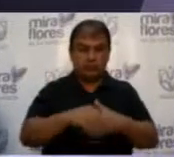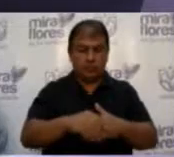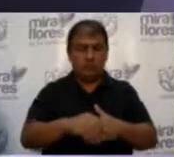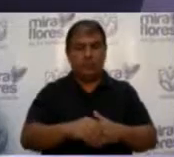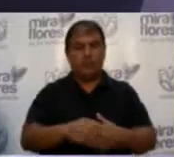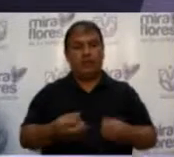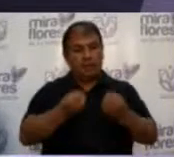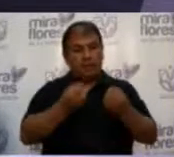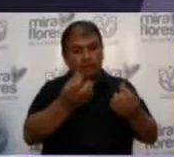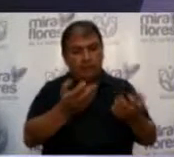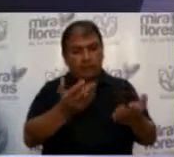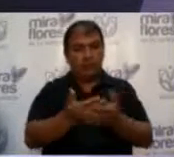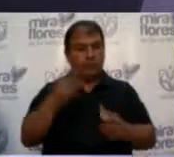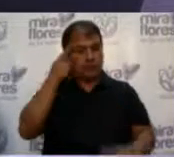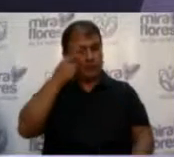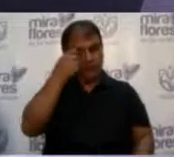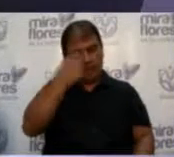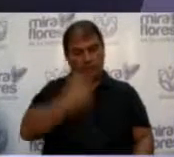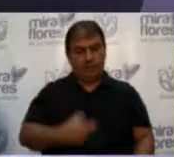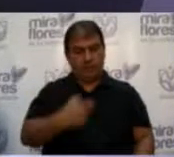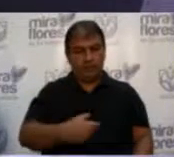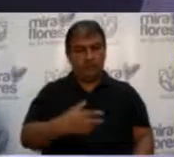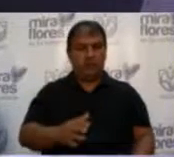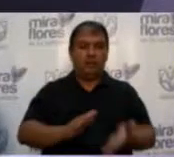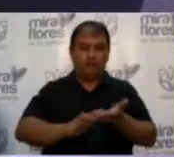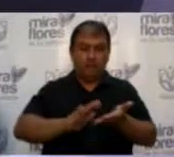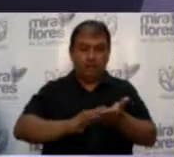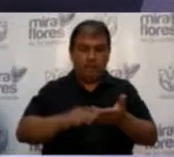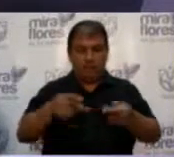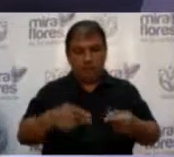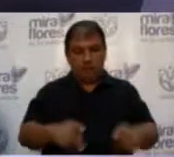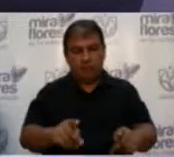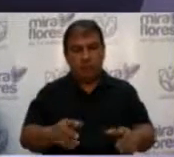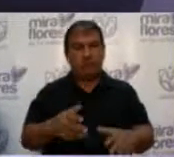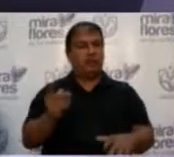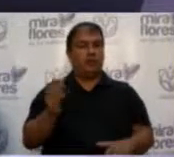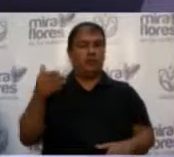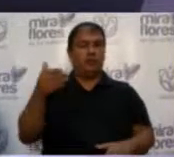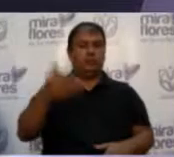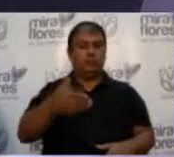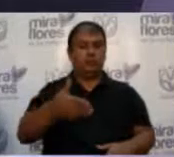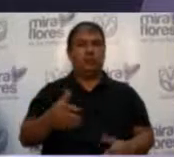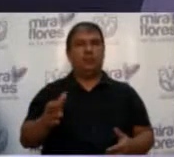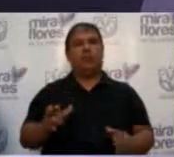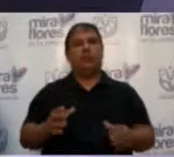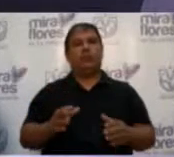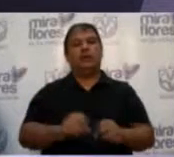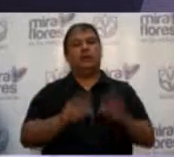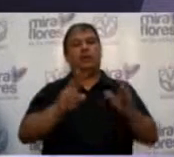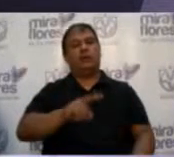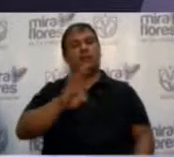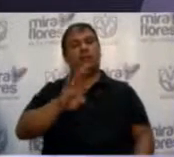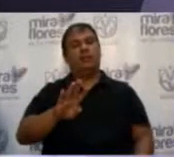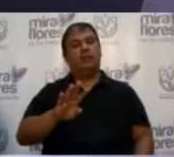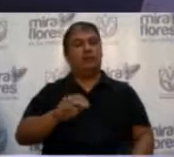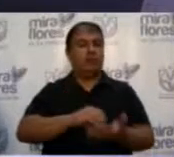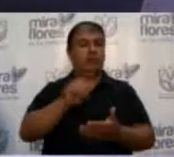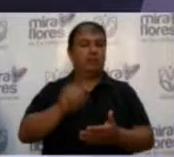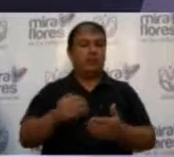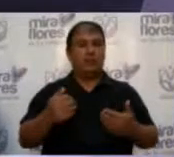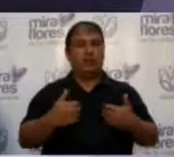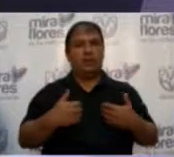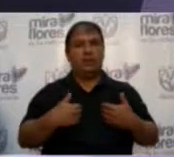saludarlo e informarle que por razones personales solicito licencia para ausentarme en mis labores de regidora el día 24 de marzo,